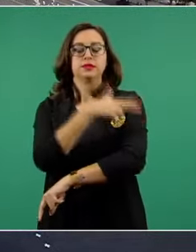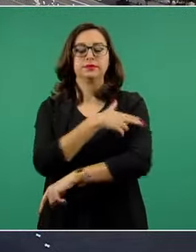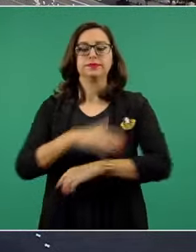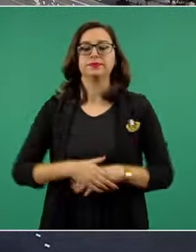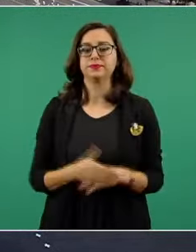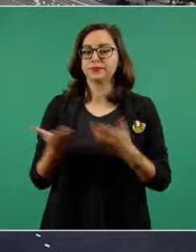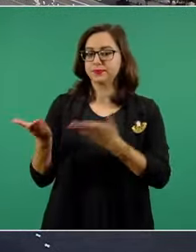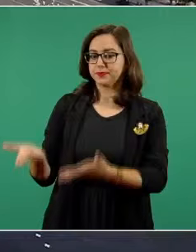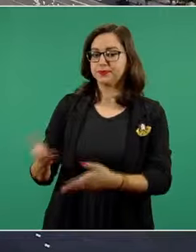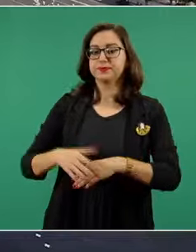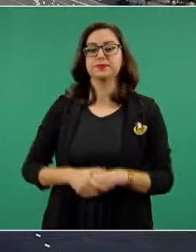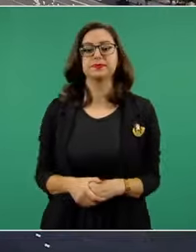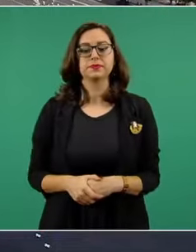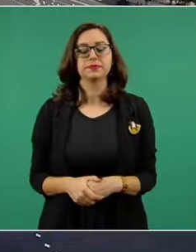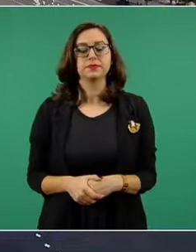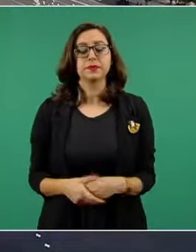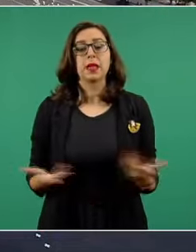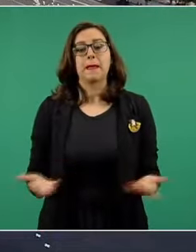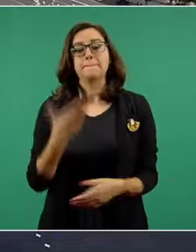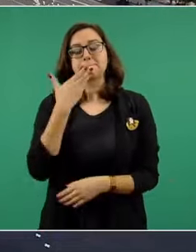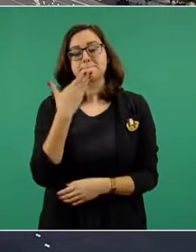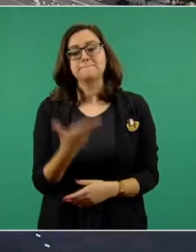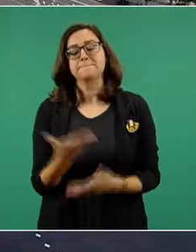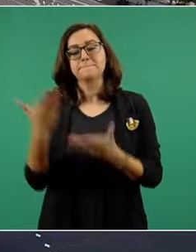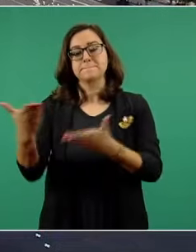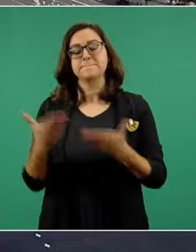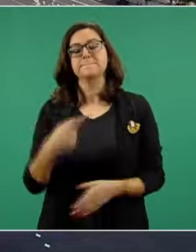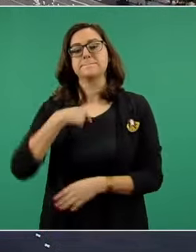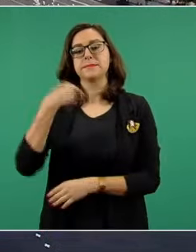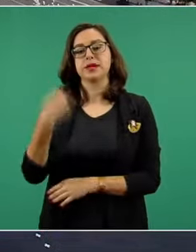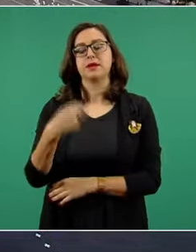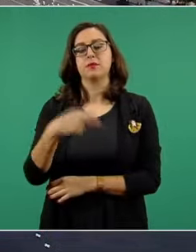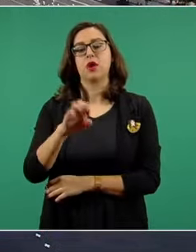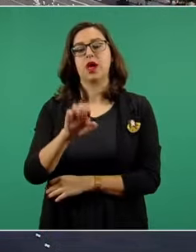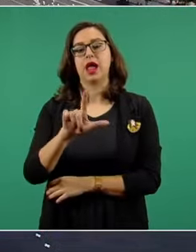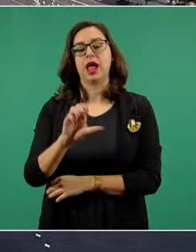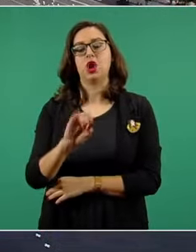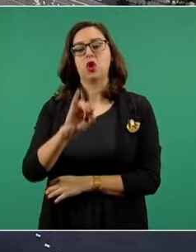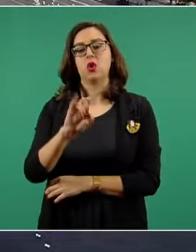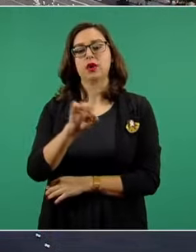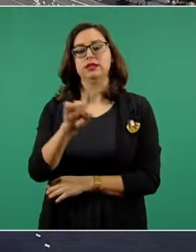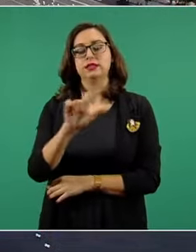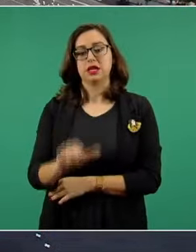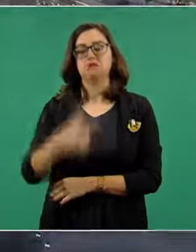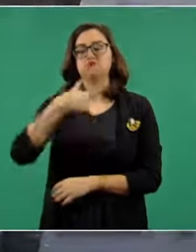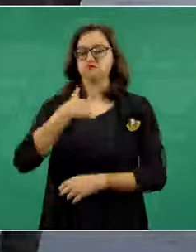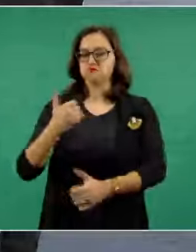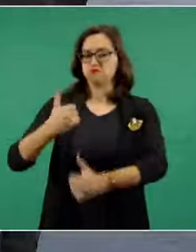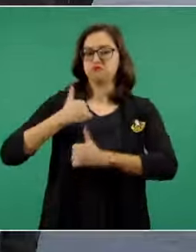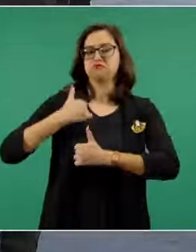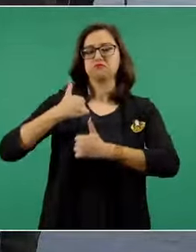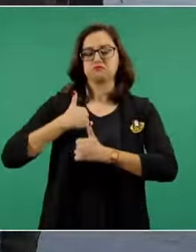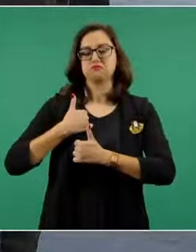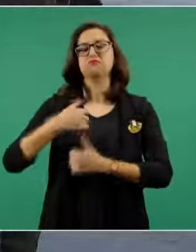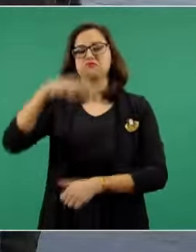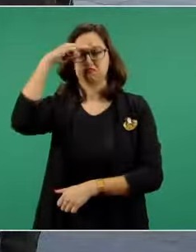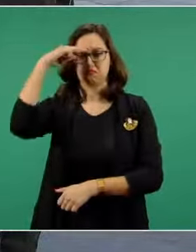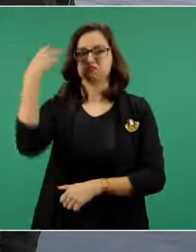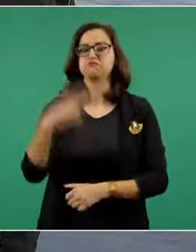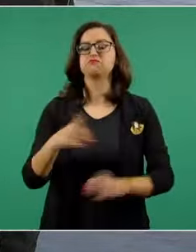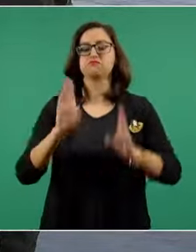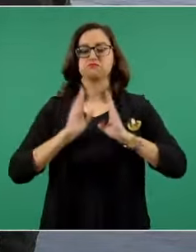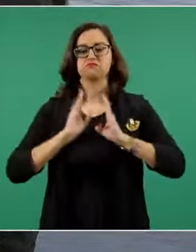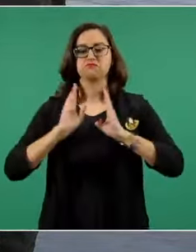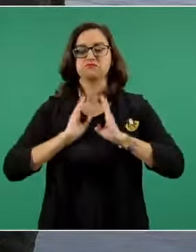Sean bienvenidos, soy la Teniente Coronel Eloísa Escudero Acevedo, perteneciente al Ejército Mexicano. En este día